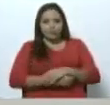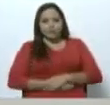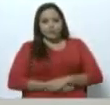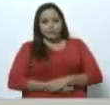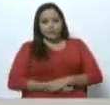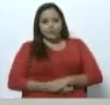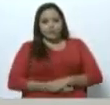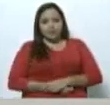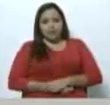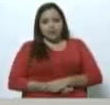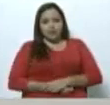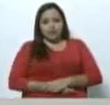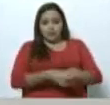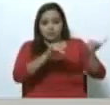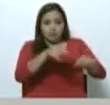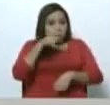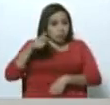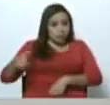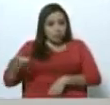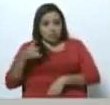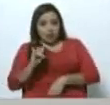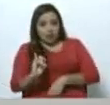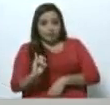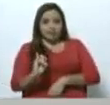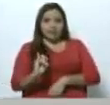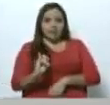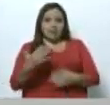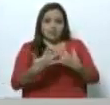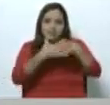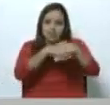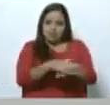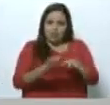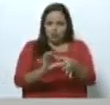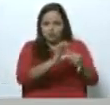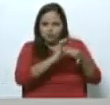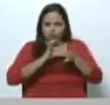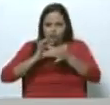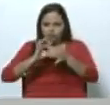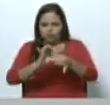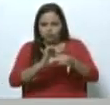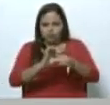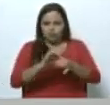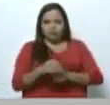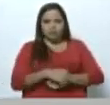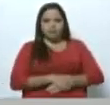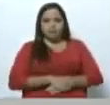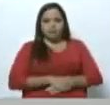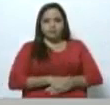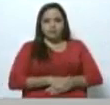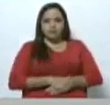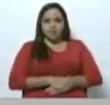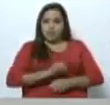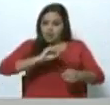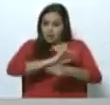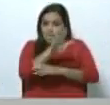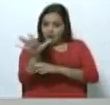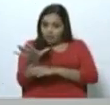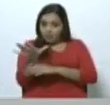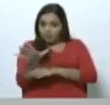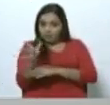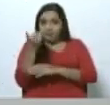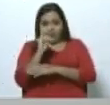Siempre y cuando los pueblos tengan alternativas de integración, de unión entre ellos. Esto del ALBA como anillo al